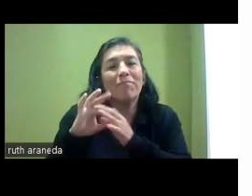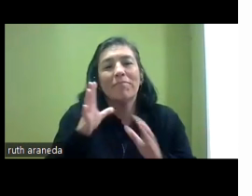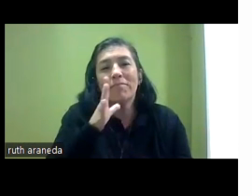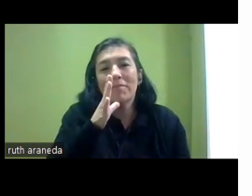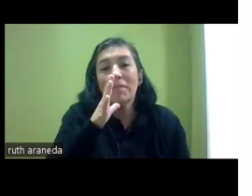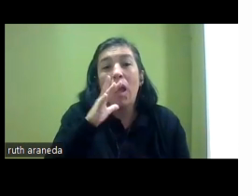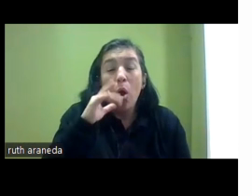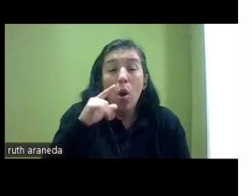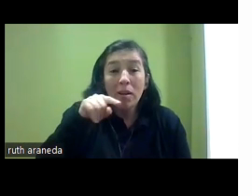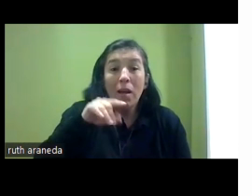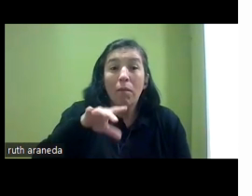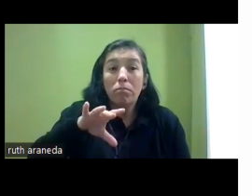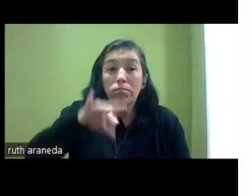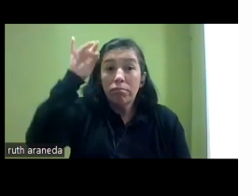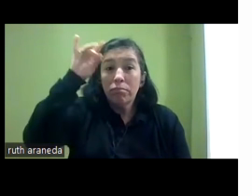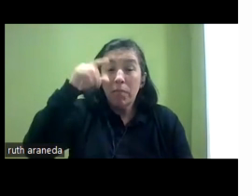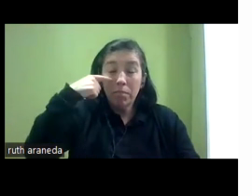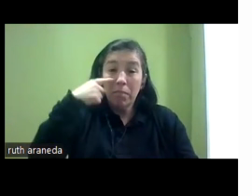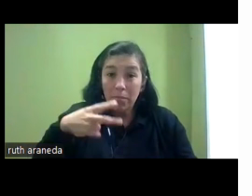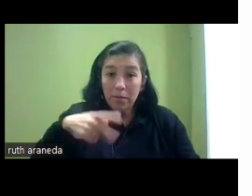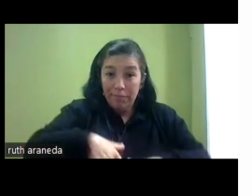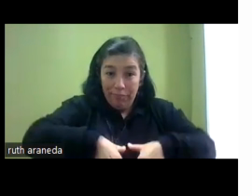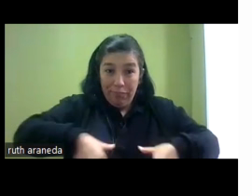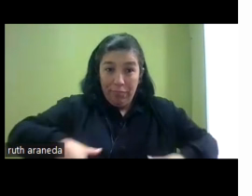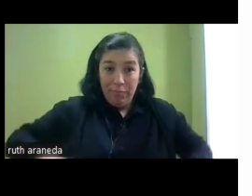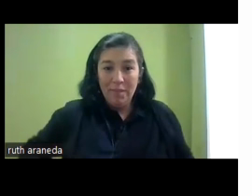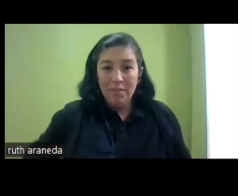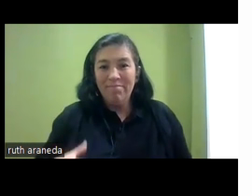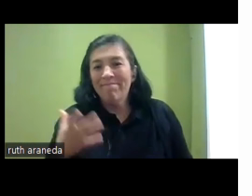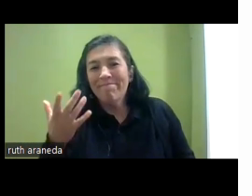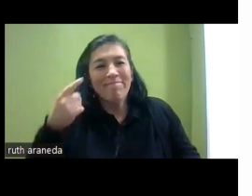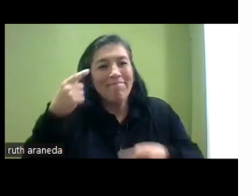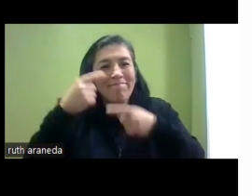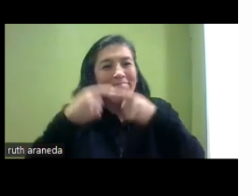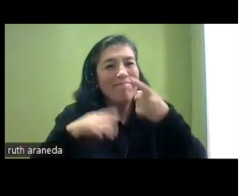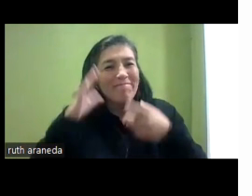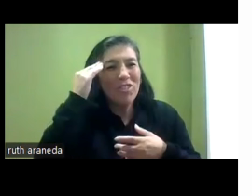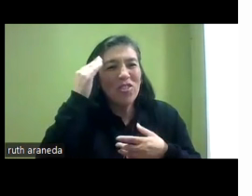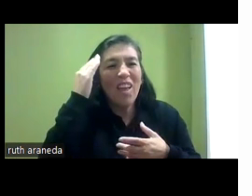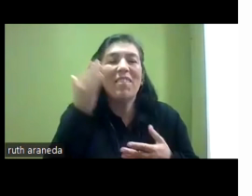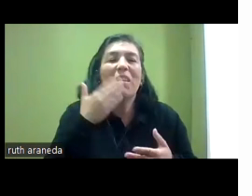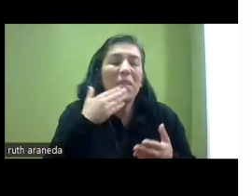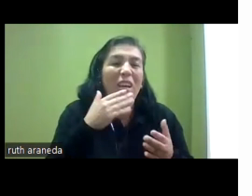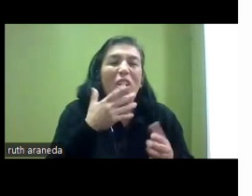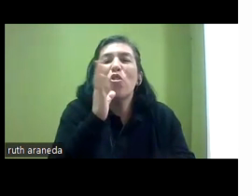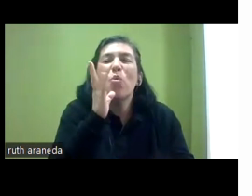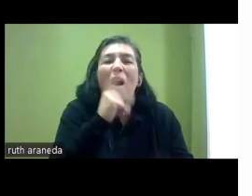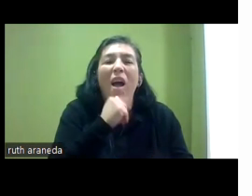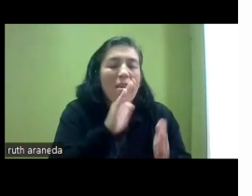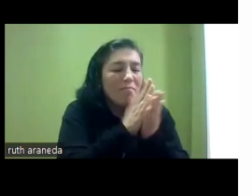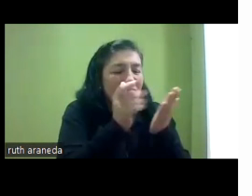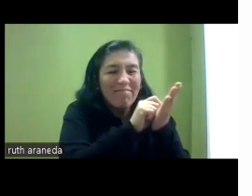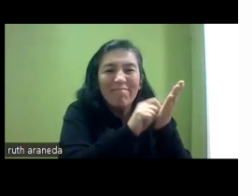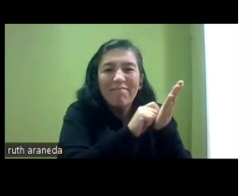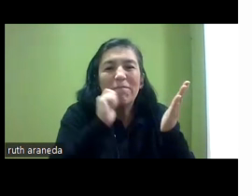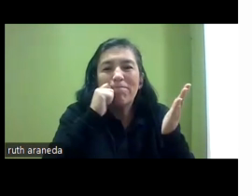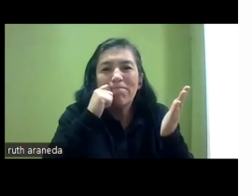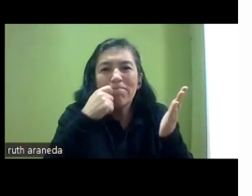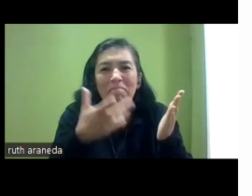encontramos acá, debido a la falta de registros escritos, nos encontramos frente a varios